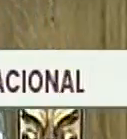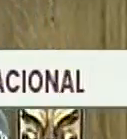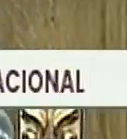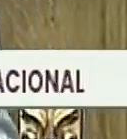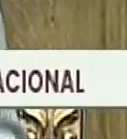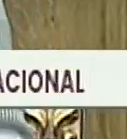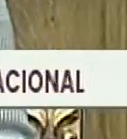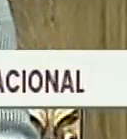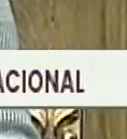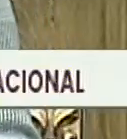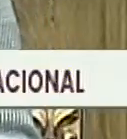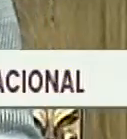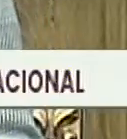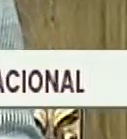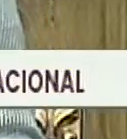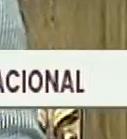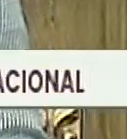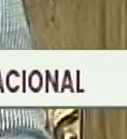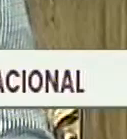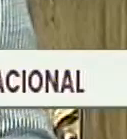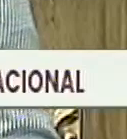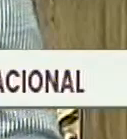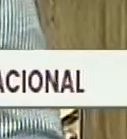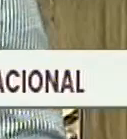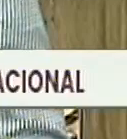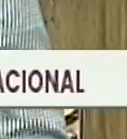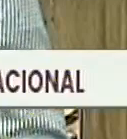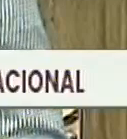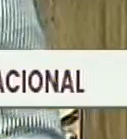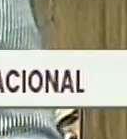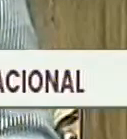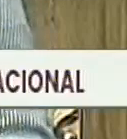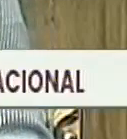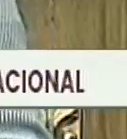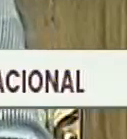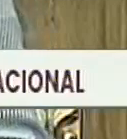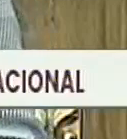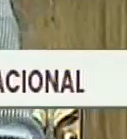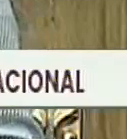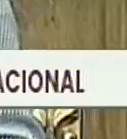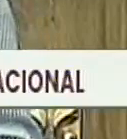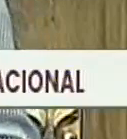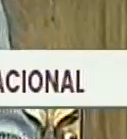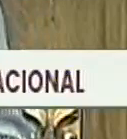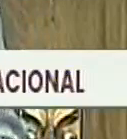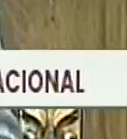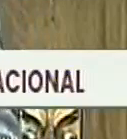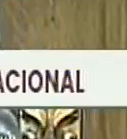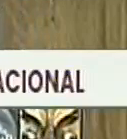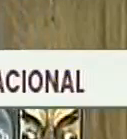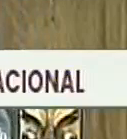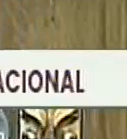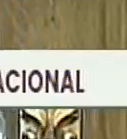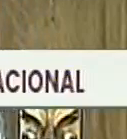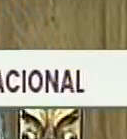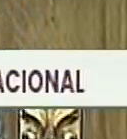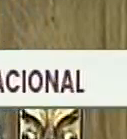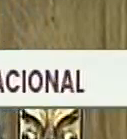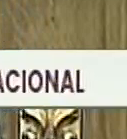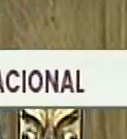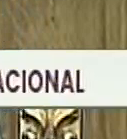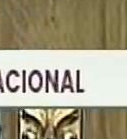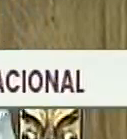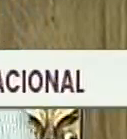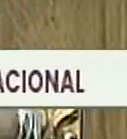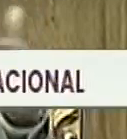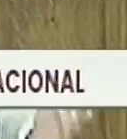mínimo que la ley establece, que es de 45 postulados que avancen sobre los procesos